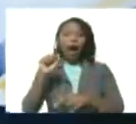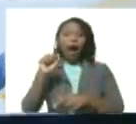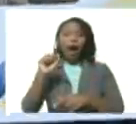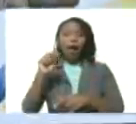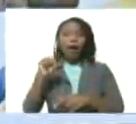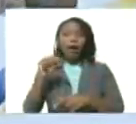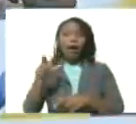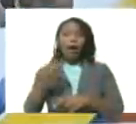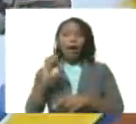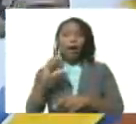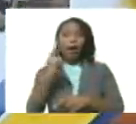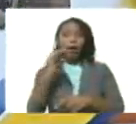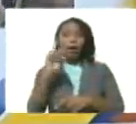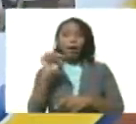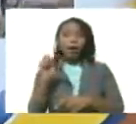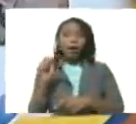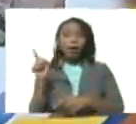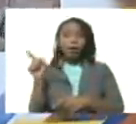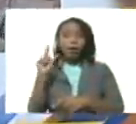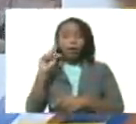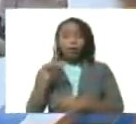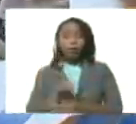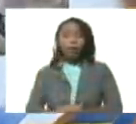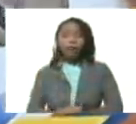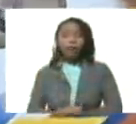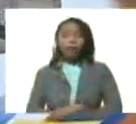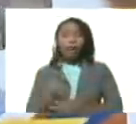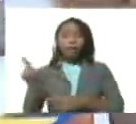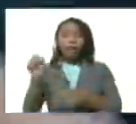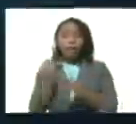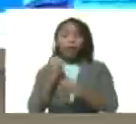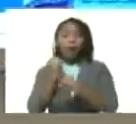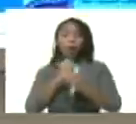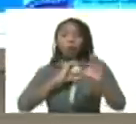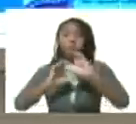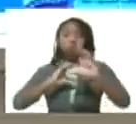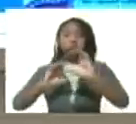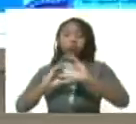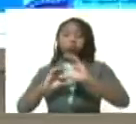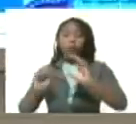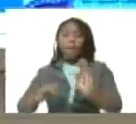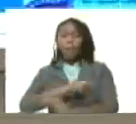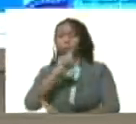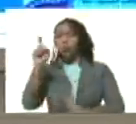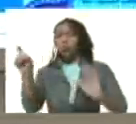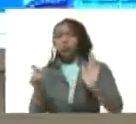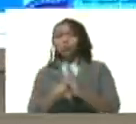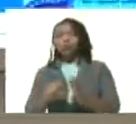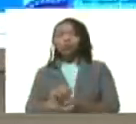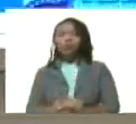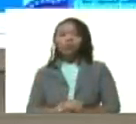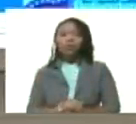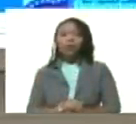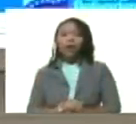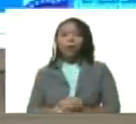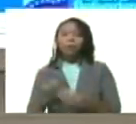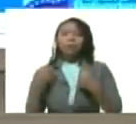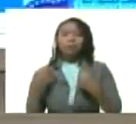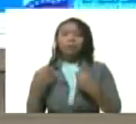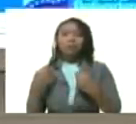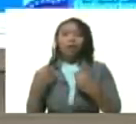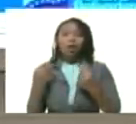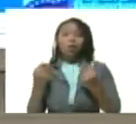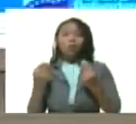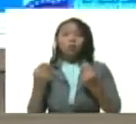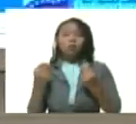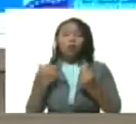Toda una operación mediática, comunicacional, toda una operación para lucrarse